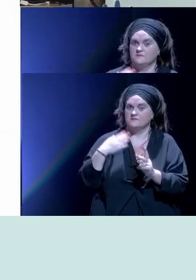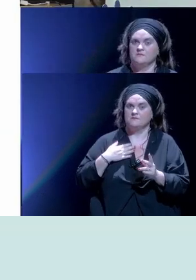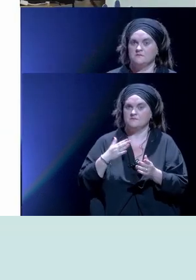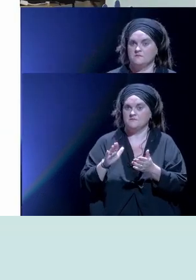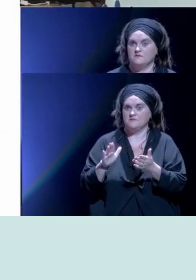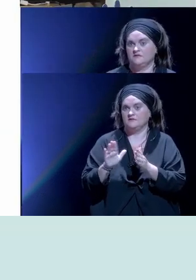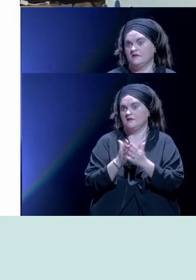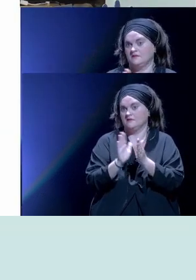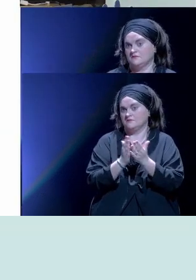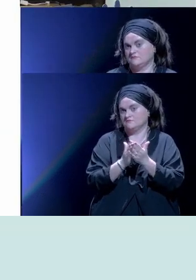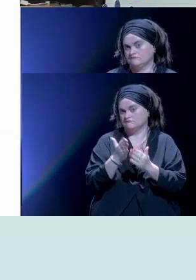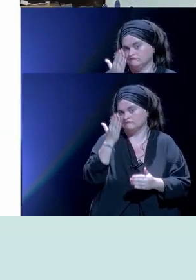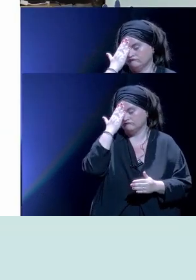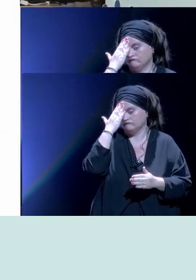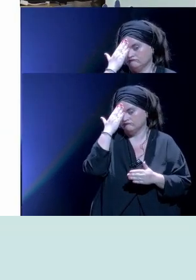libro.